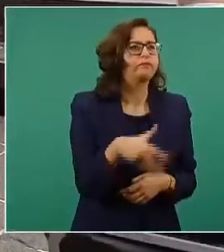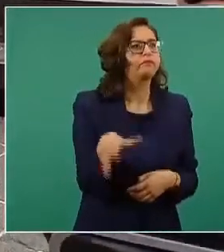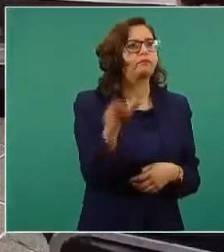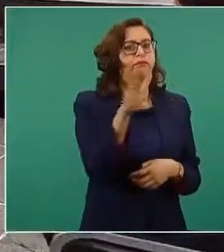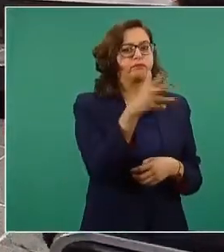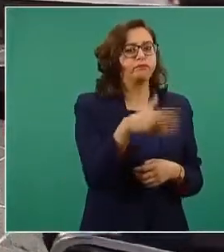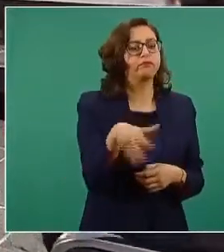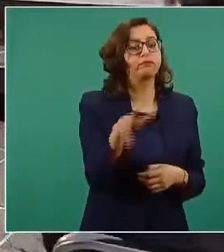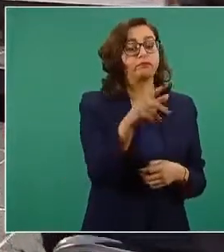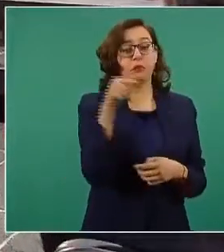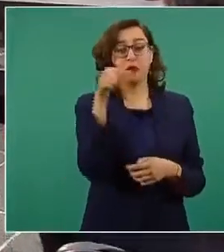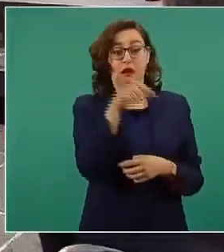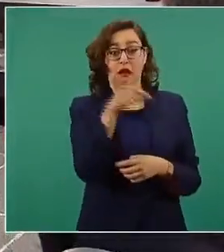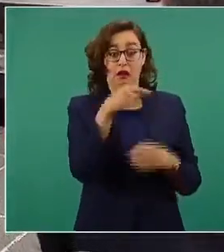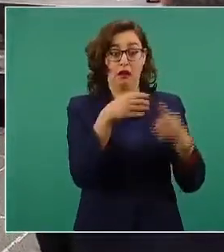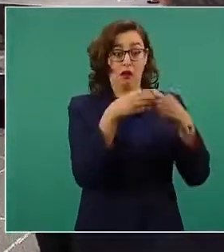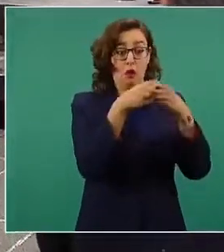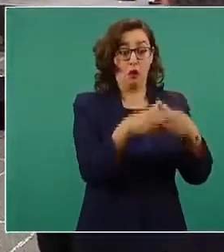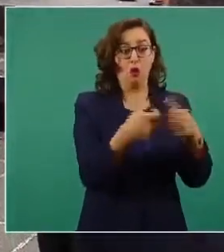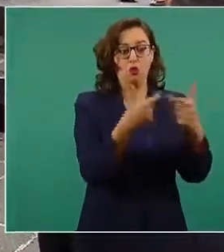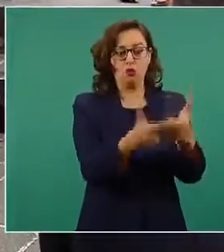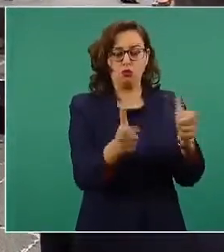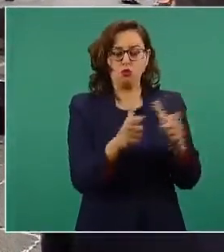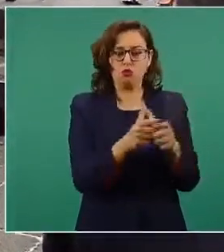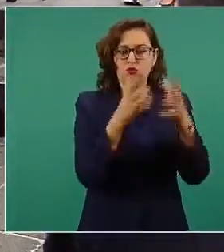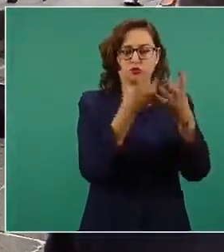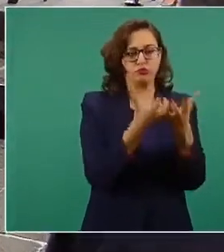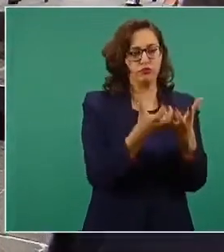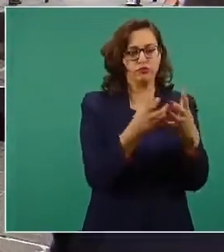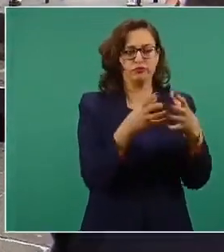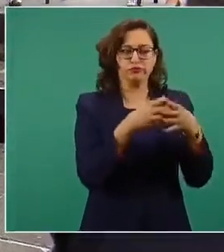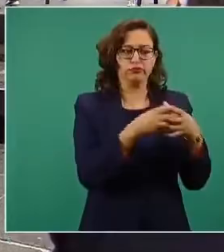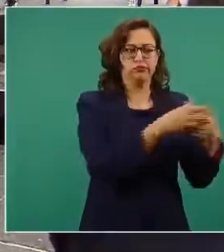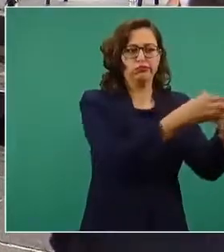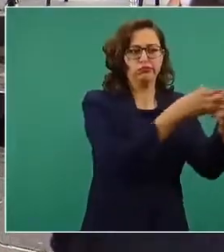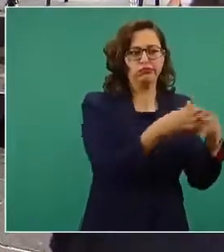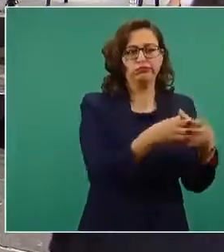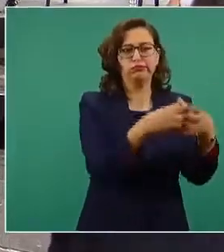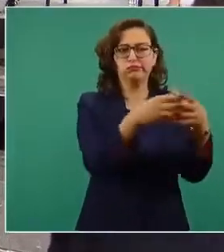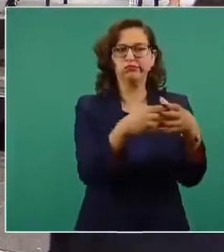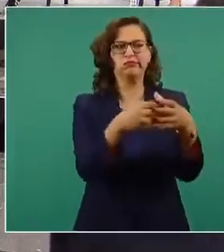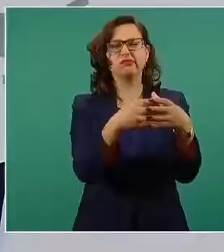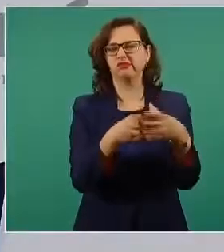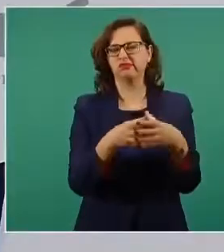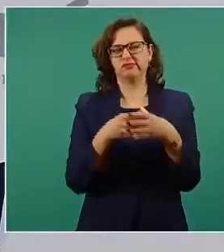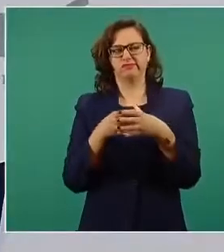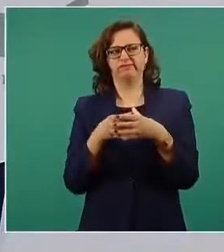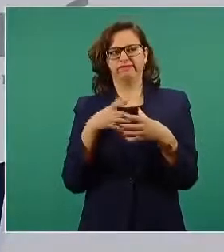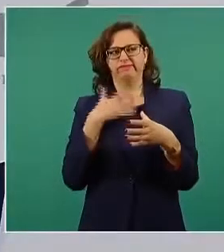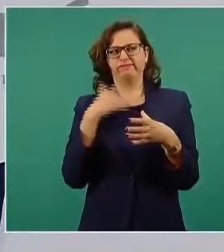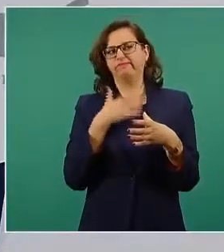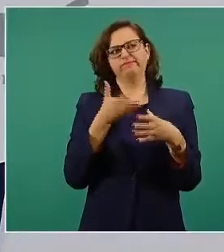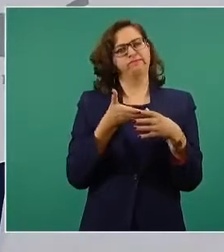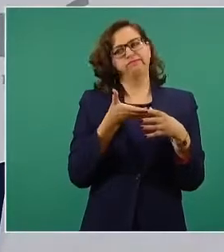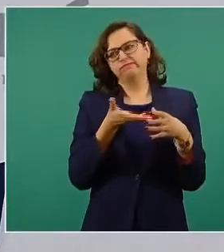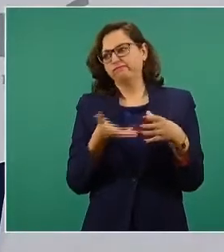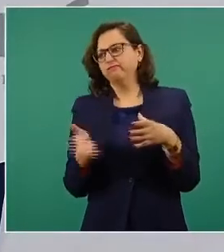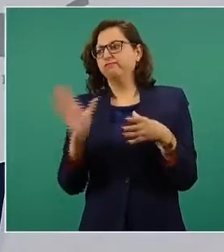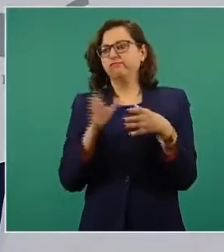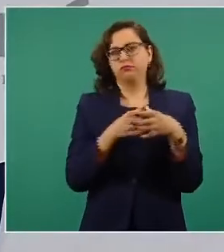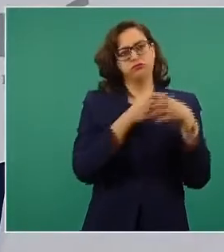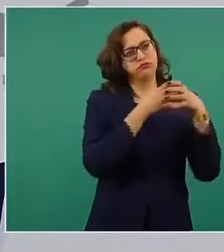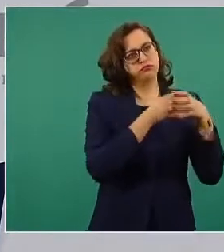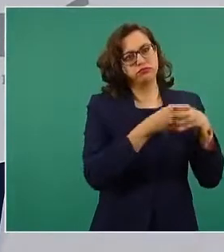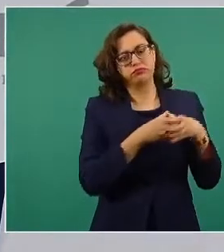la gente de Cuitláhuac se separó del resto de los calpulis. Más tarde, los mexicas llegaron al Valle de